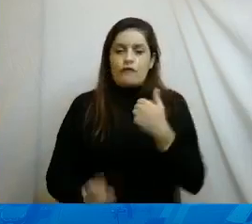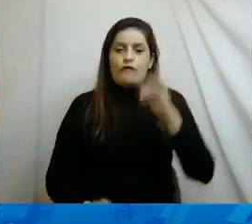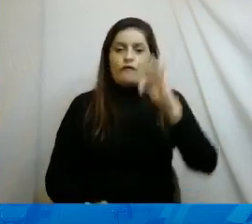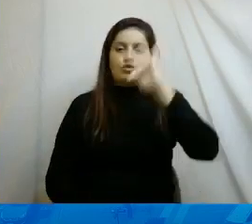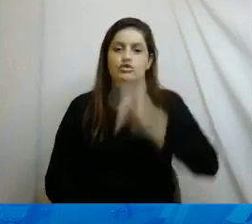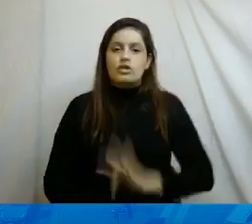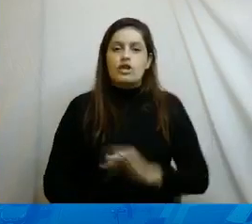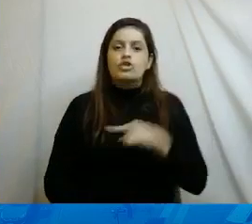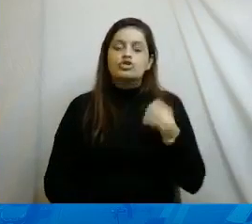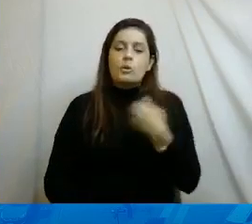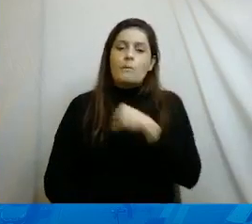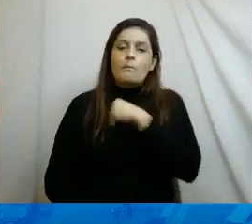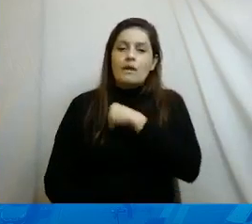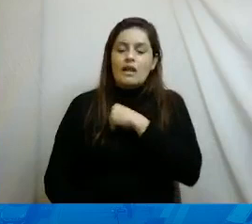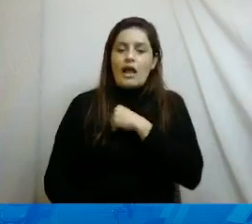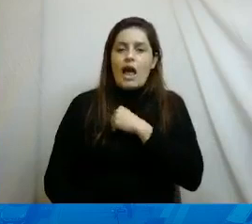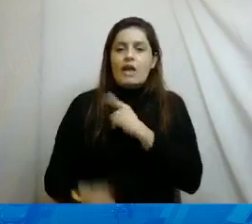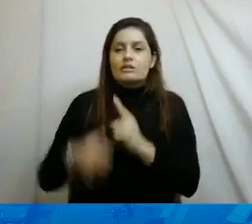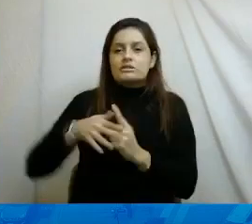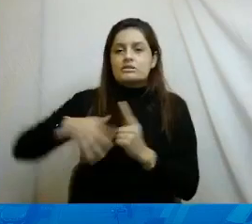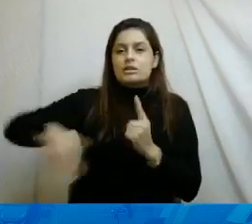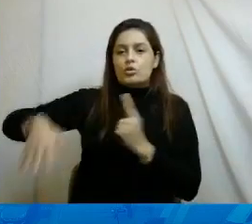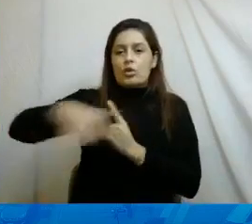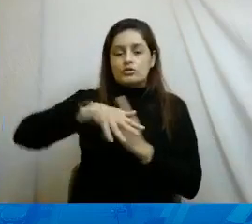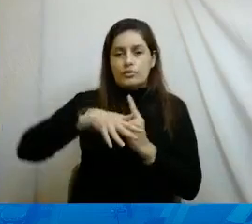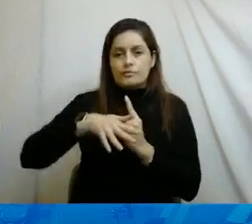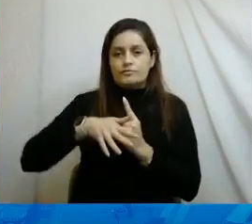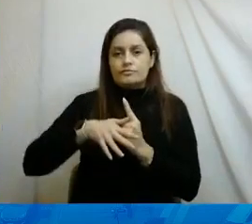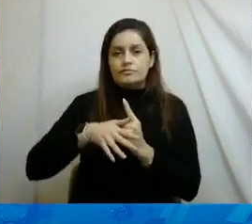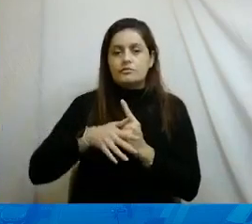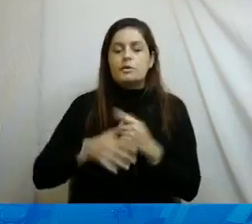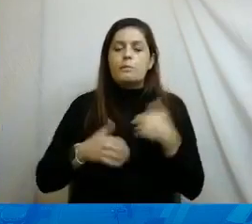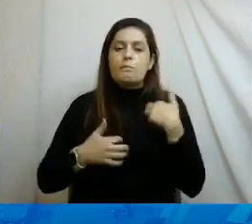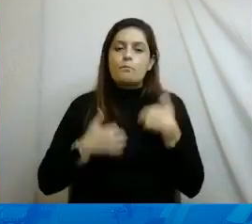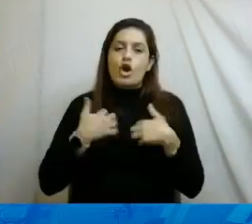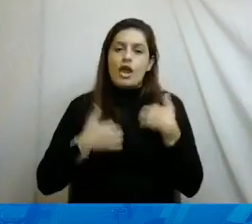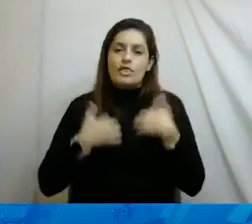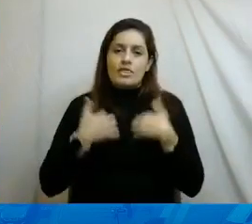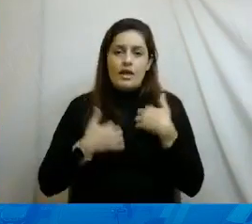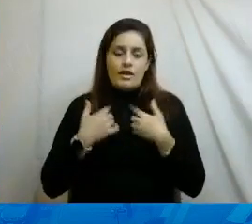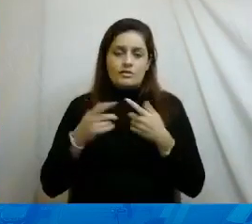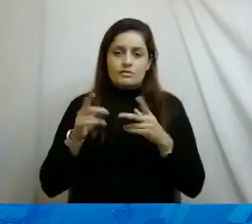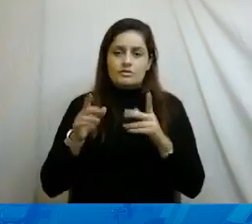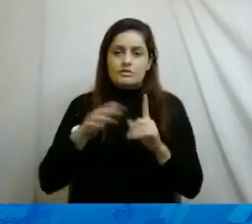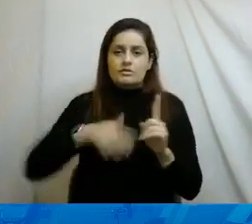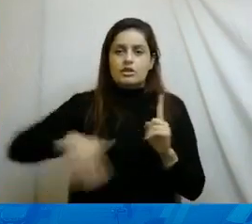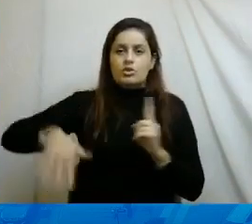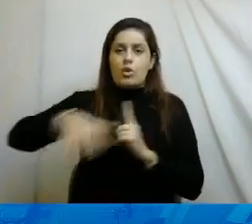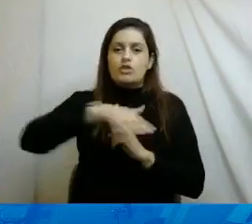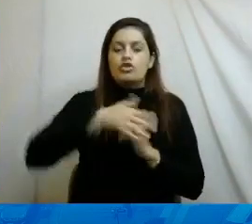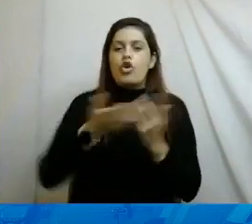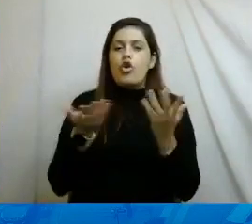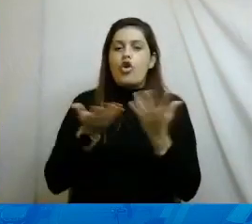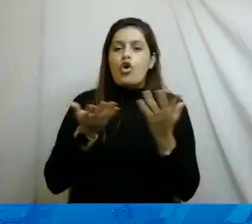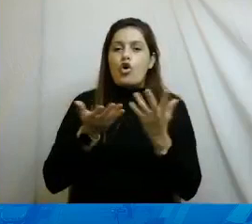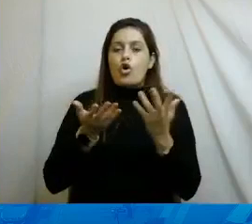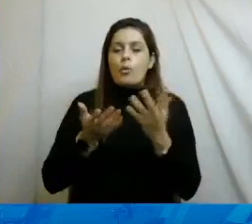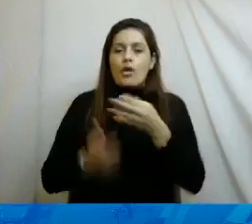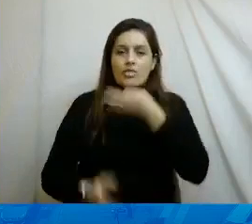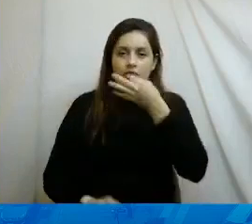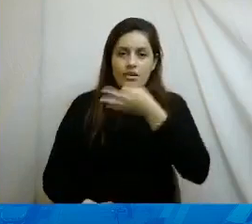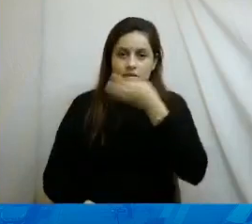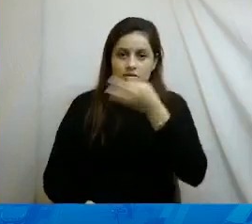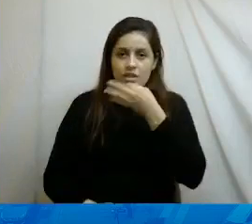funcionarios nuestro pesar por la situación, nuestro malestar por la situación, por todo el manejo o el uso de